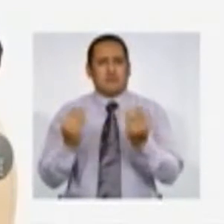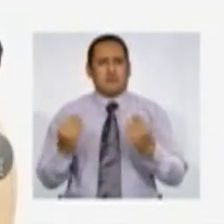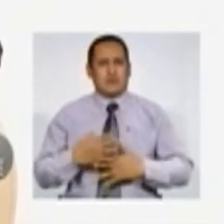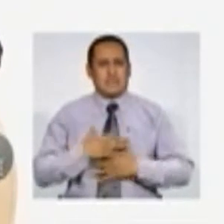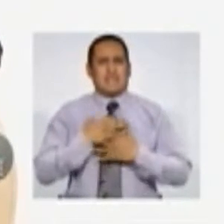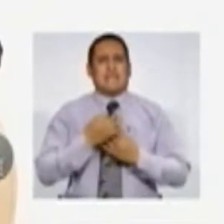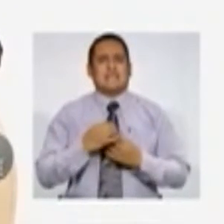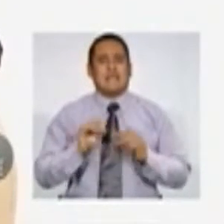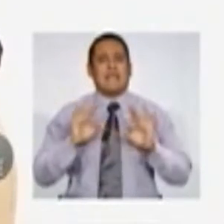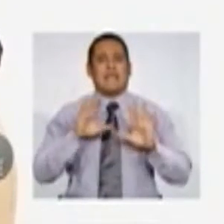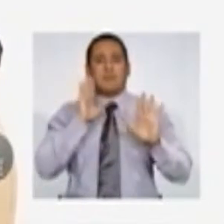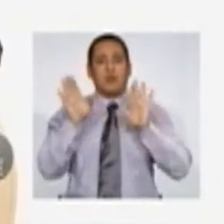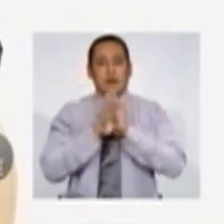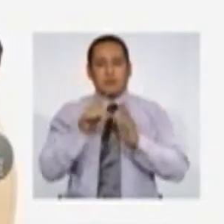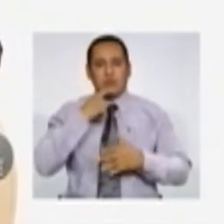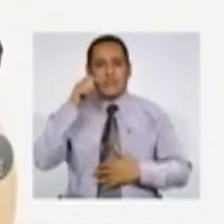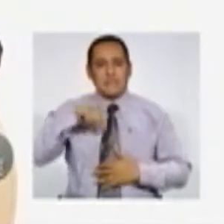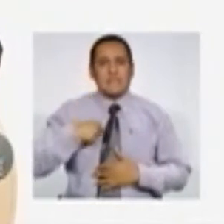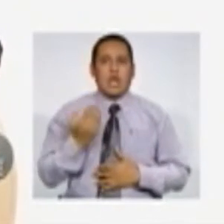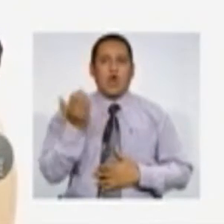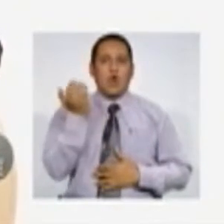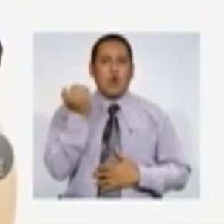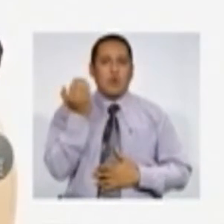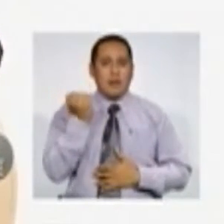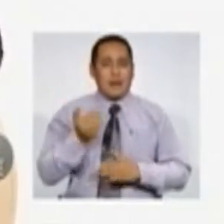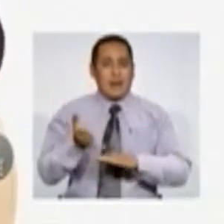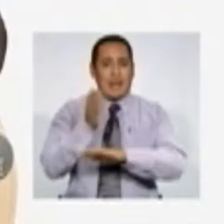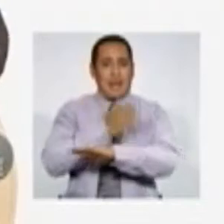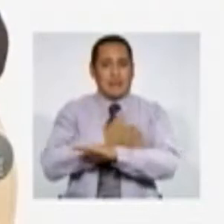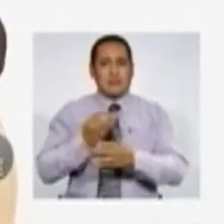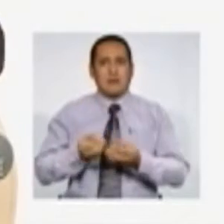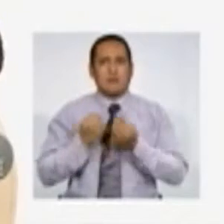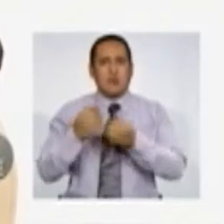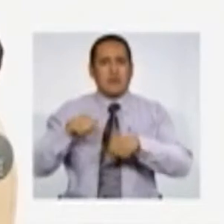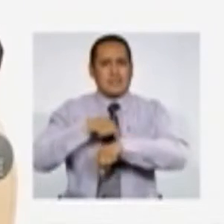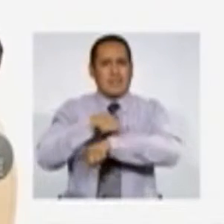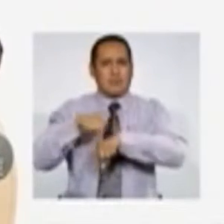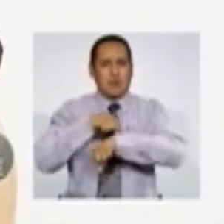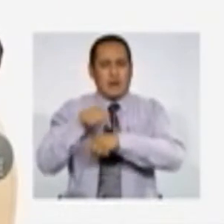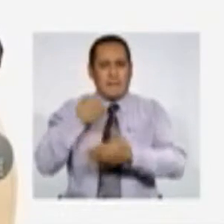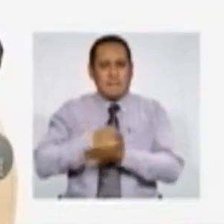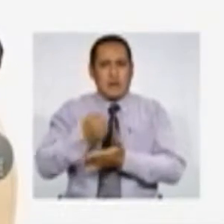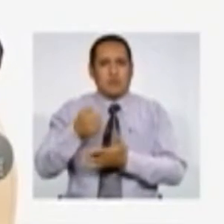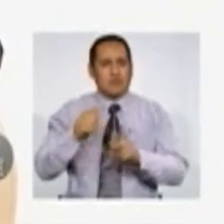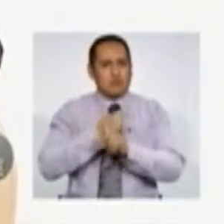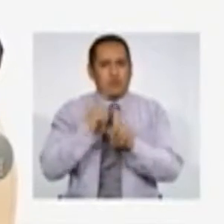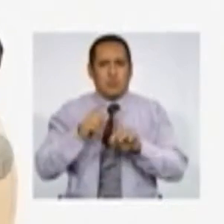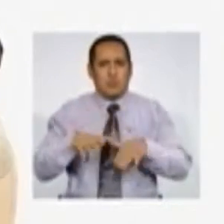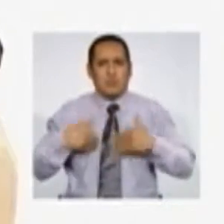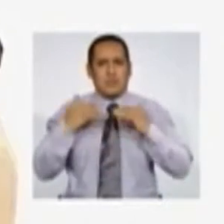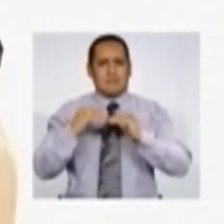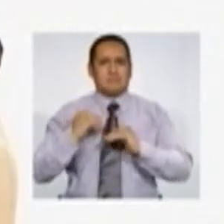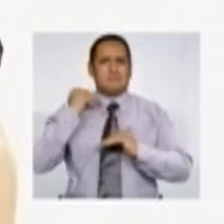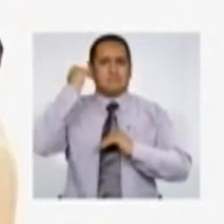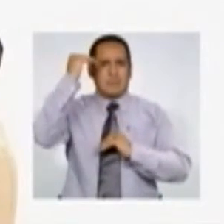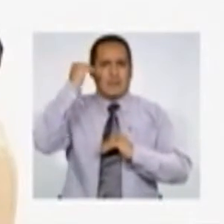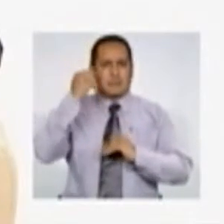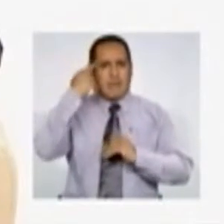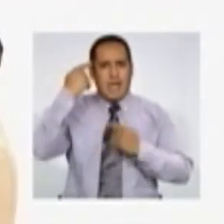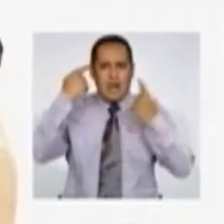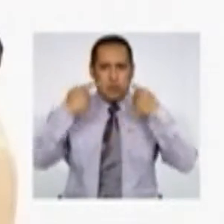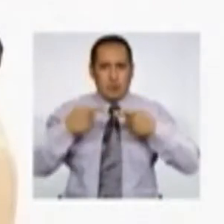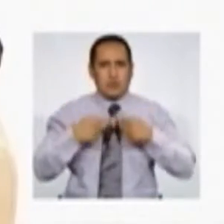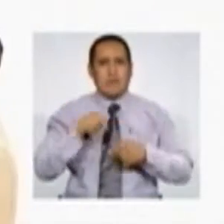los intereses que se debe cobrar como interés moratorio por el retraso en el pago no puede superar